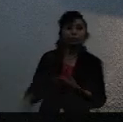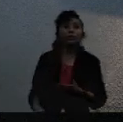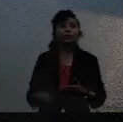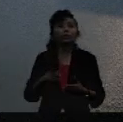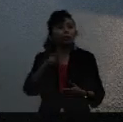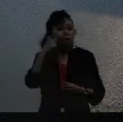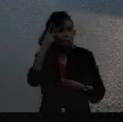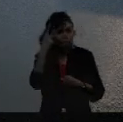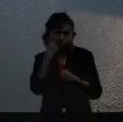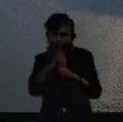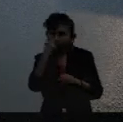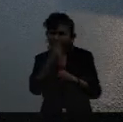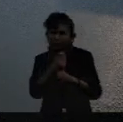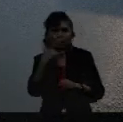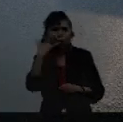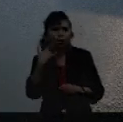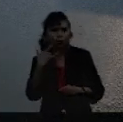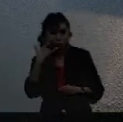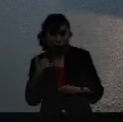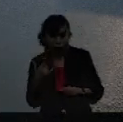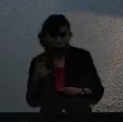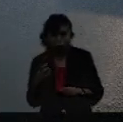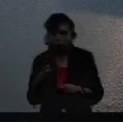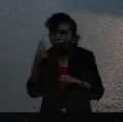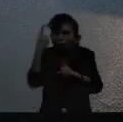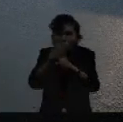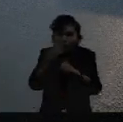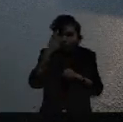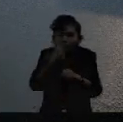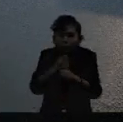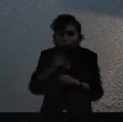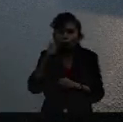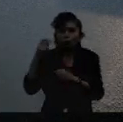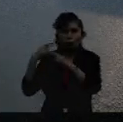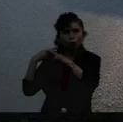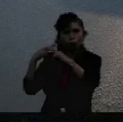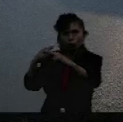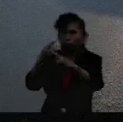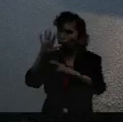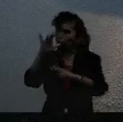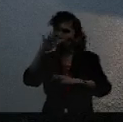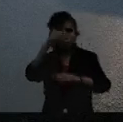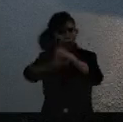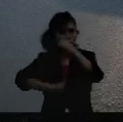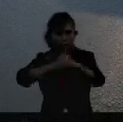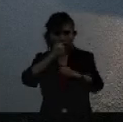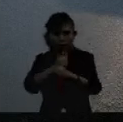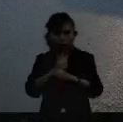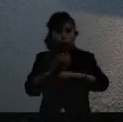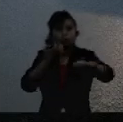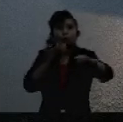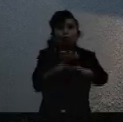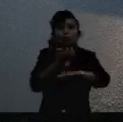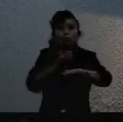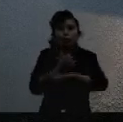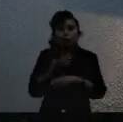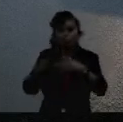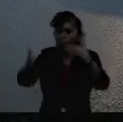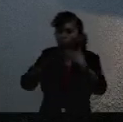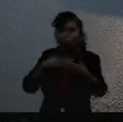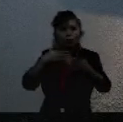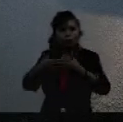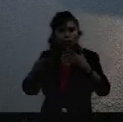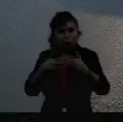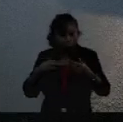impulso de estos primeros primerísimos 50 años nos hizo un estado más moderno